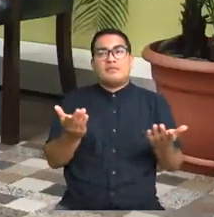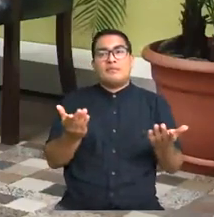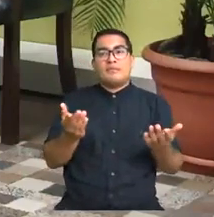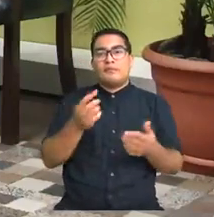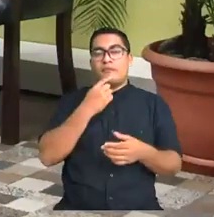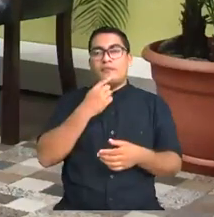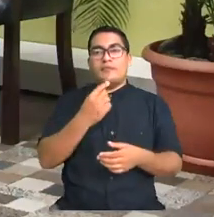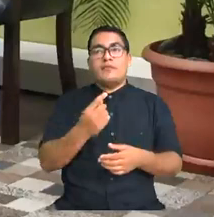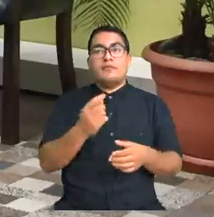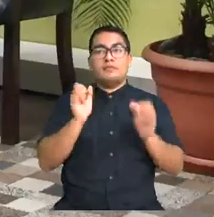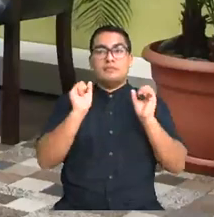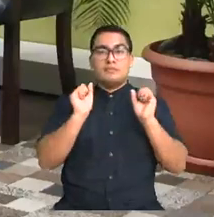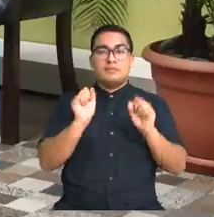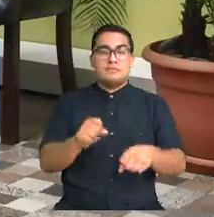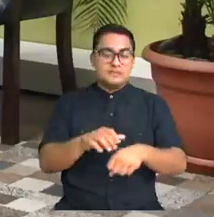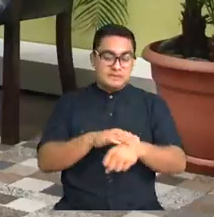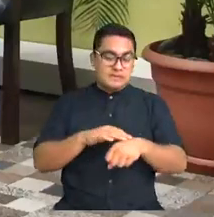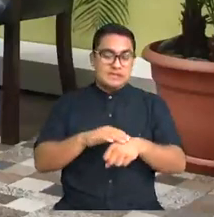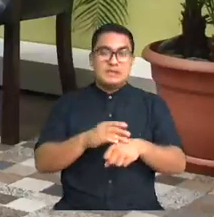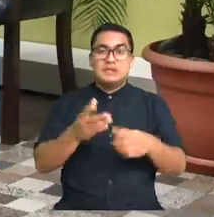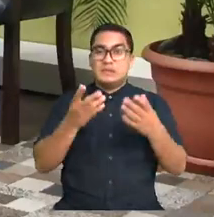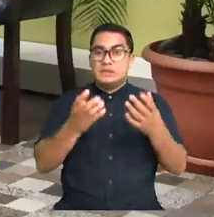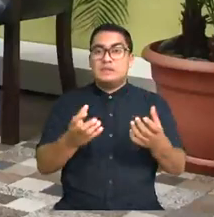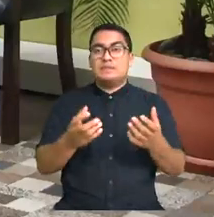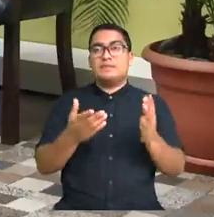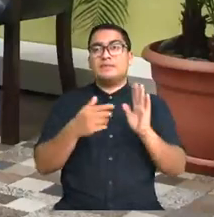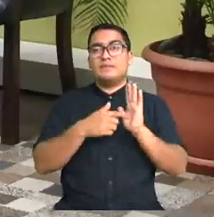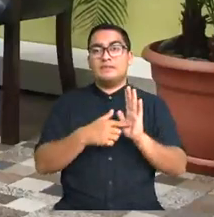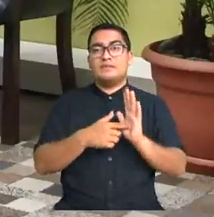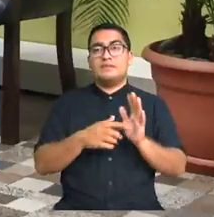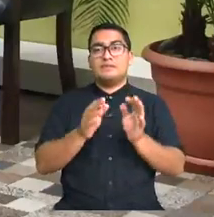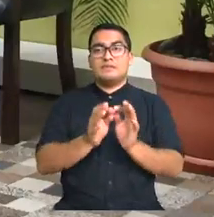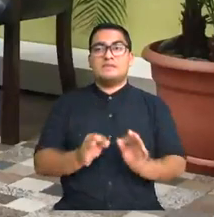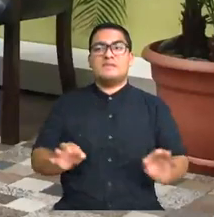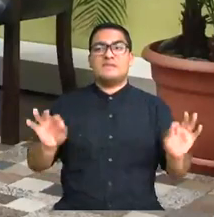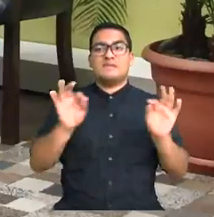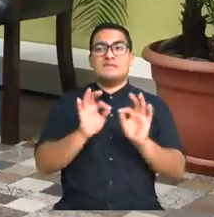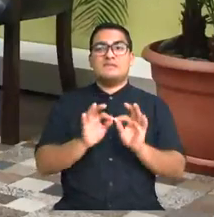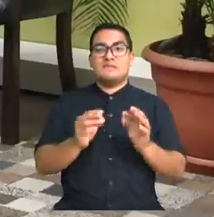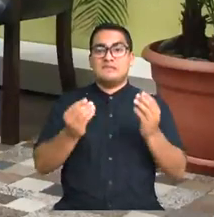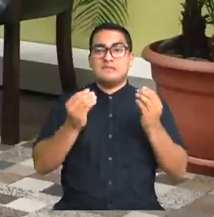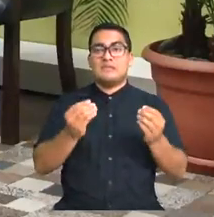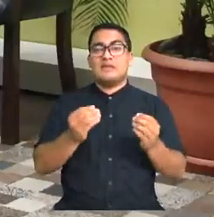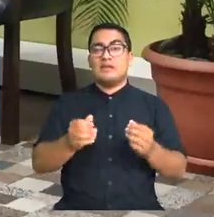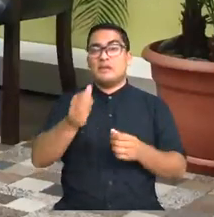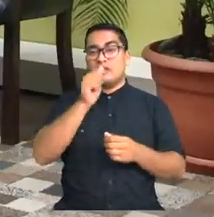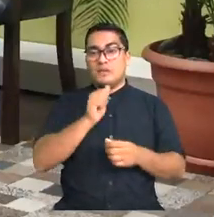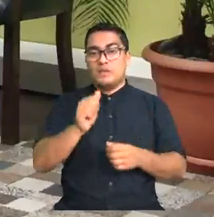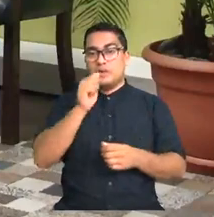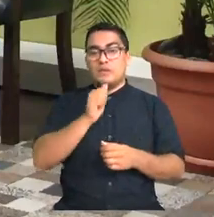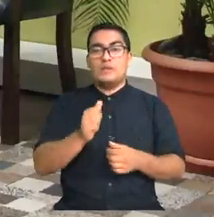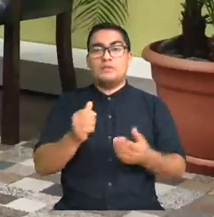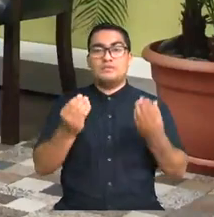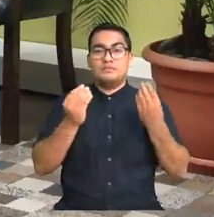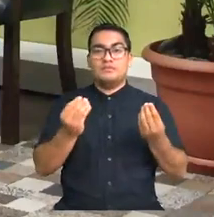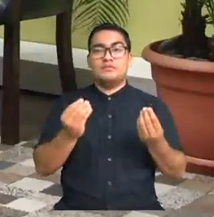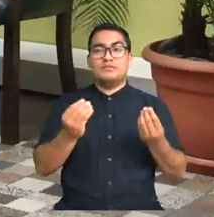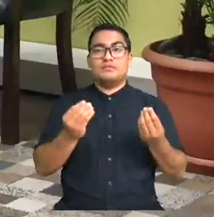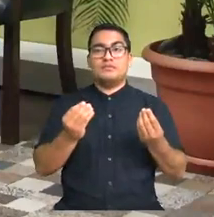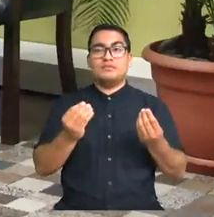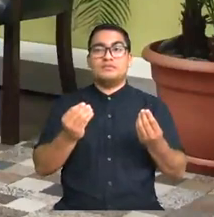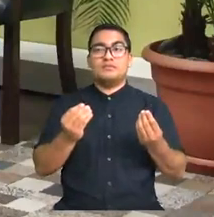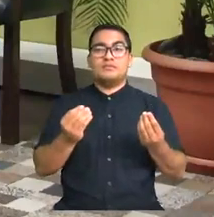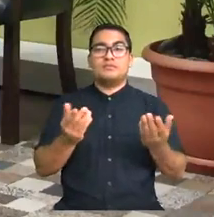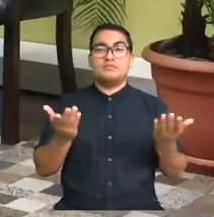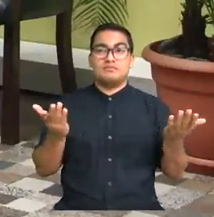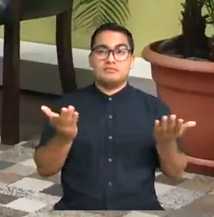ejemplo, sí pueden provocar resequedad en la piel. Entonces, lo que tenemos que garantizar es beber abundantes líquidos para mantenernos hidratados y